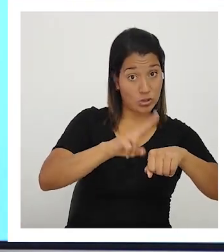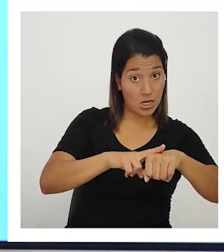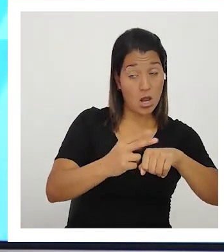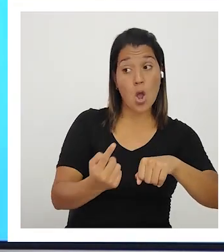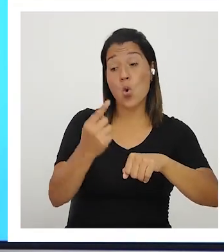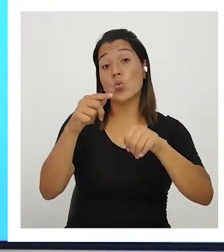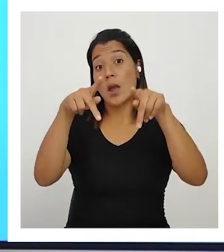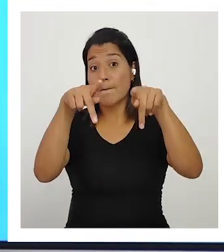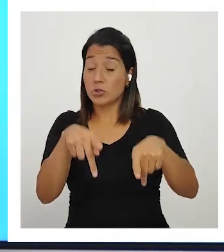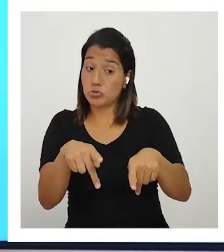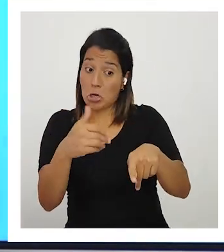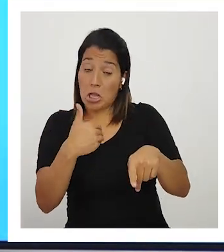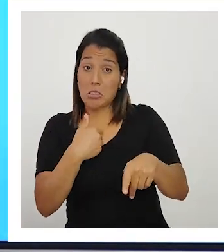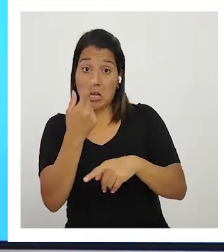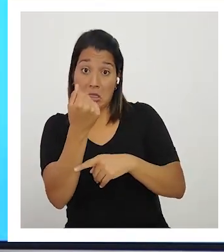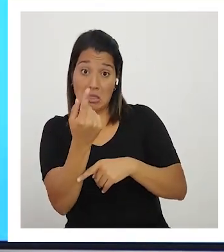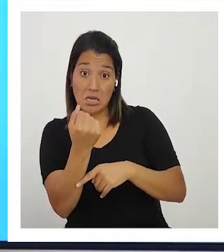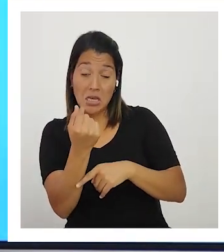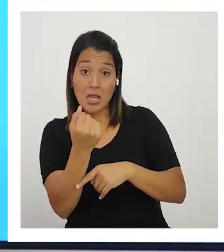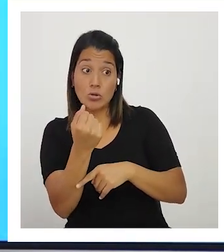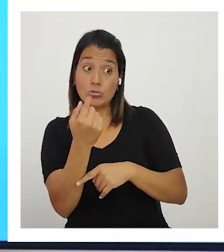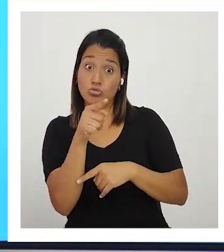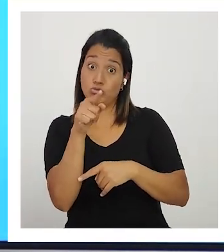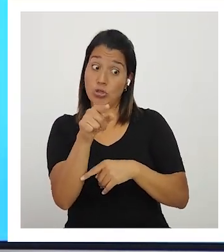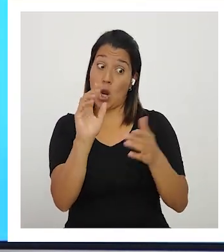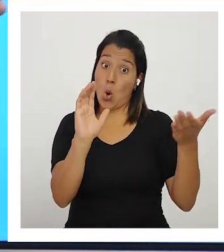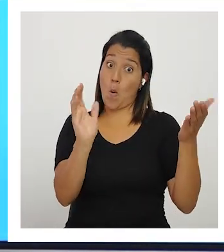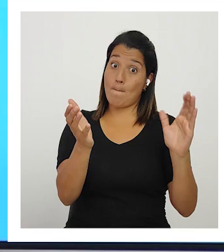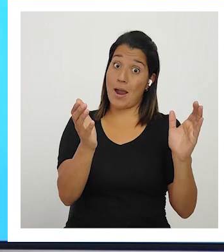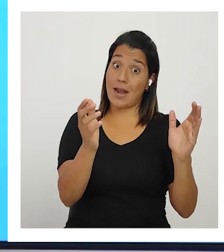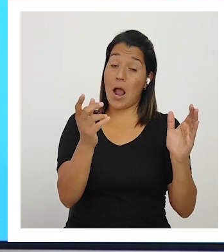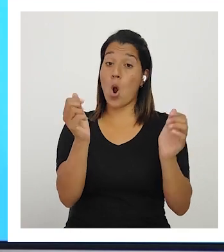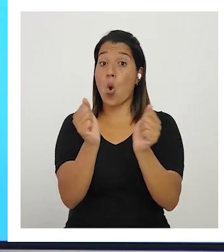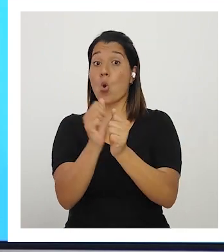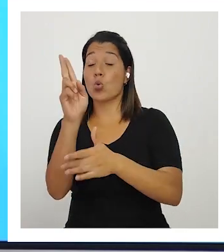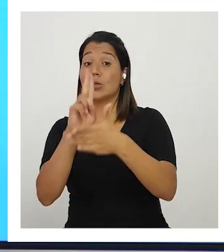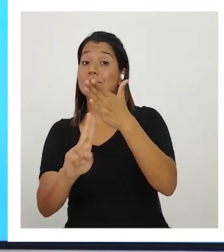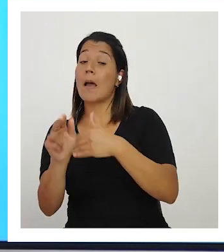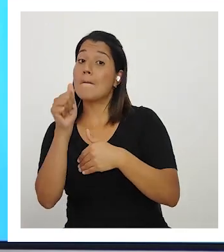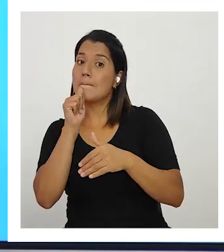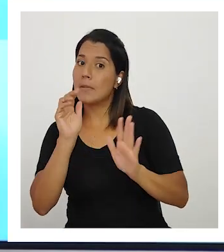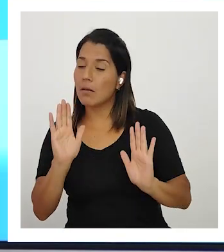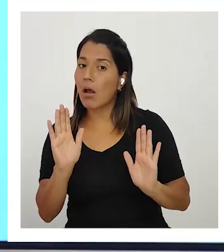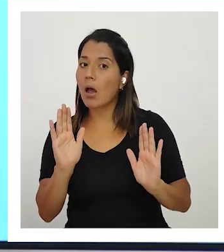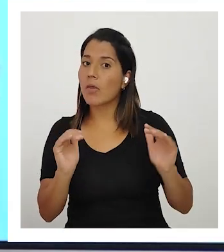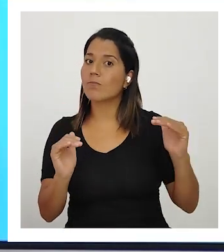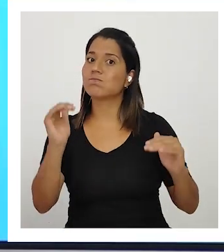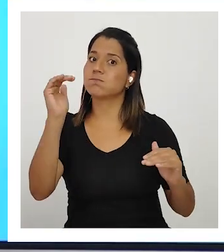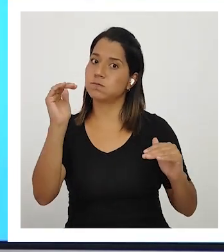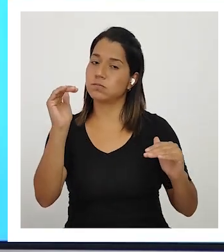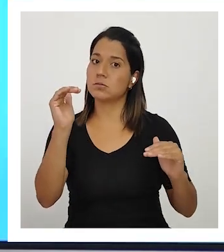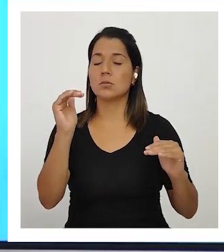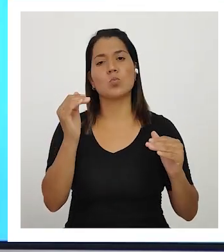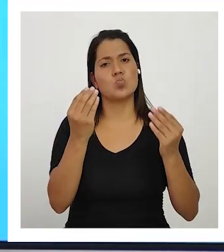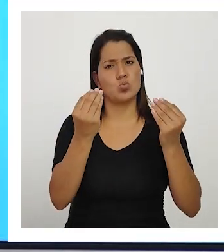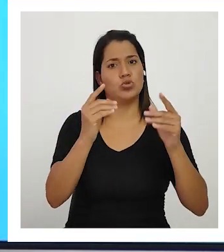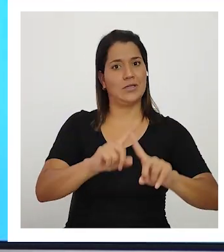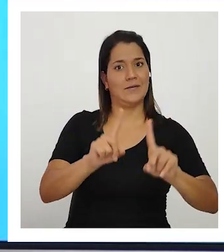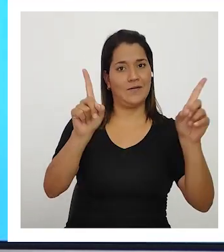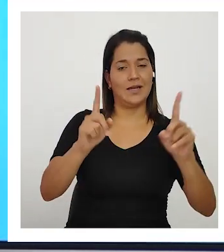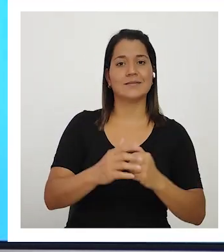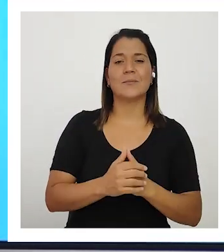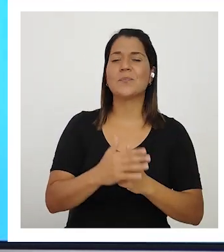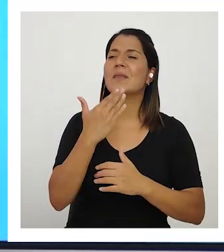pagarlo, si usted compara eso con universidades privadas, ¿verdad? Es una diferencia abismal. Gracias,